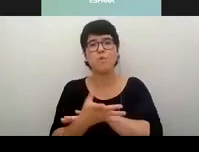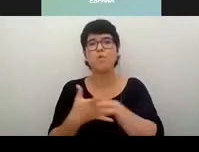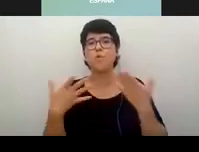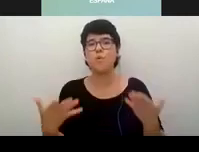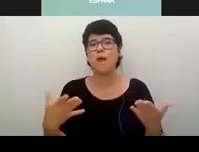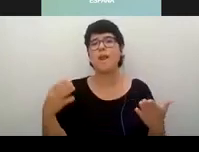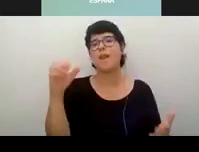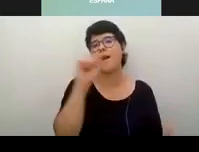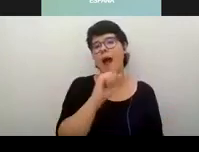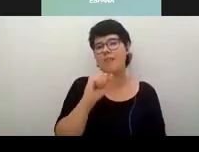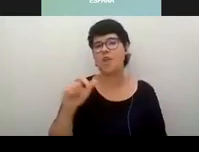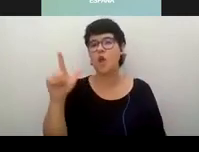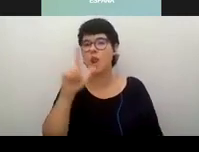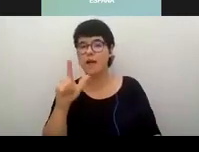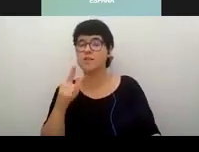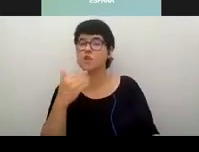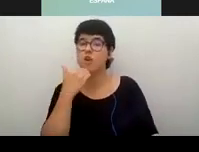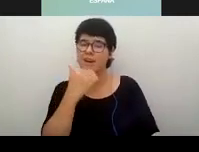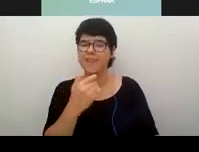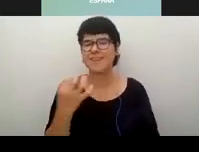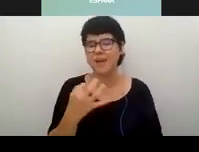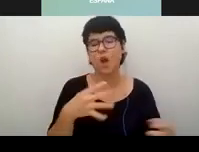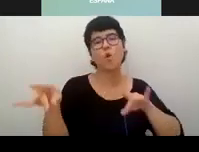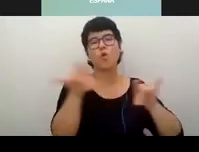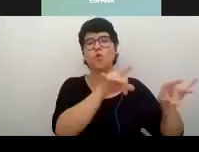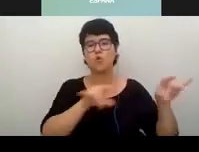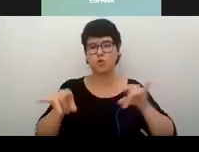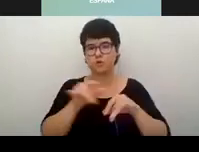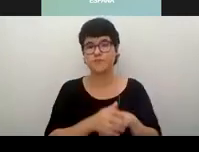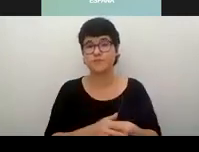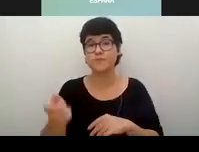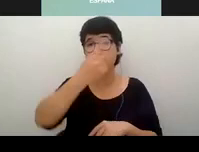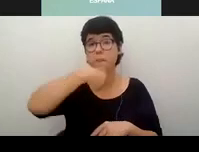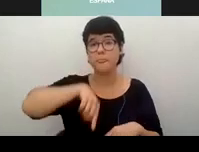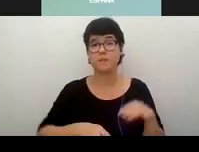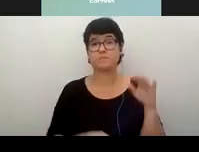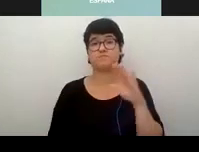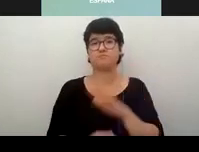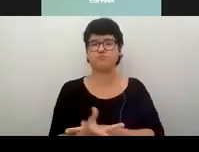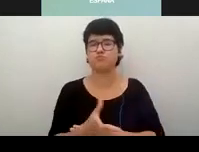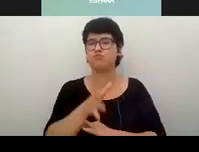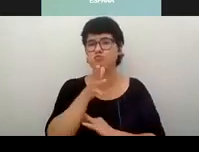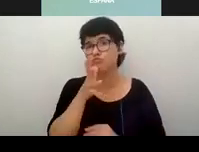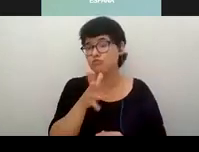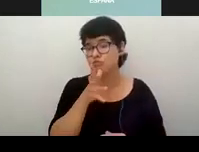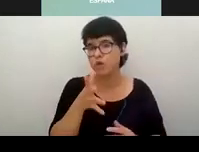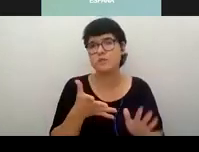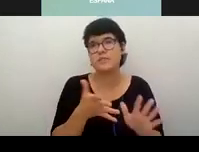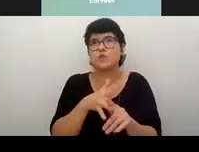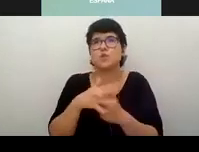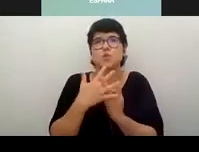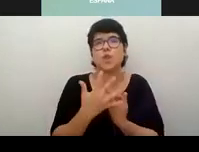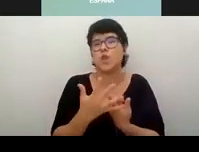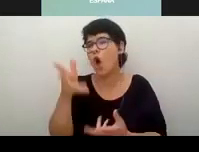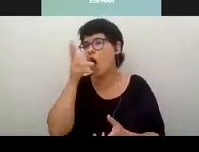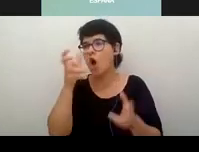láctico a partir de glucosa. Nosotros el ácido láctico lo producimos sobre todo en situaciones de falta de oxigenación, en situación de anaerobiosis,